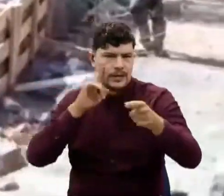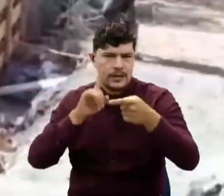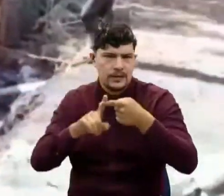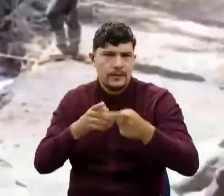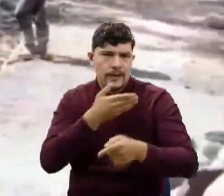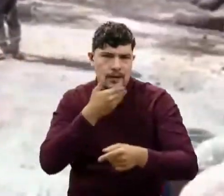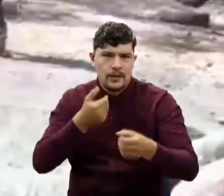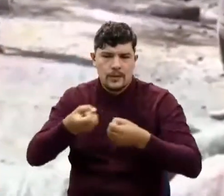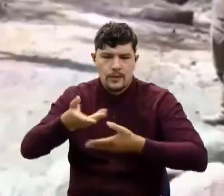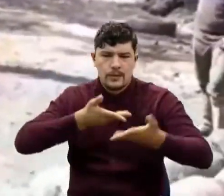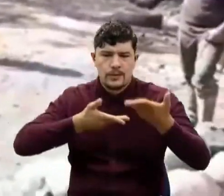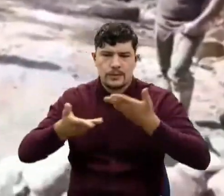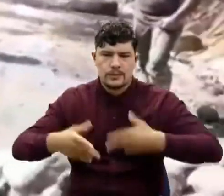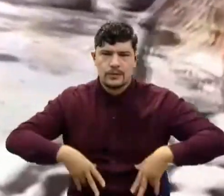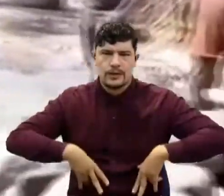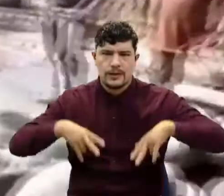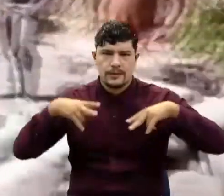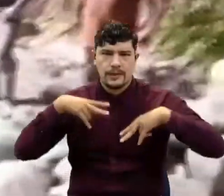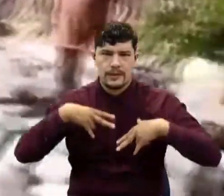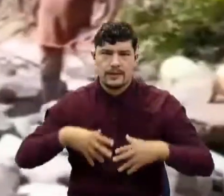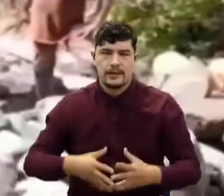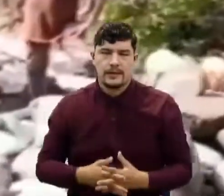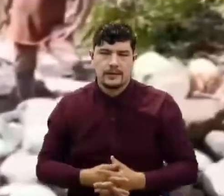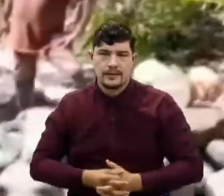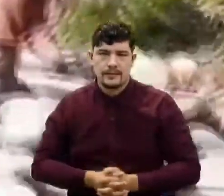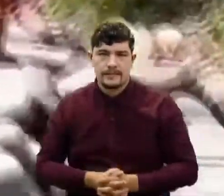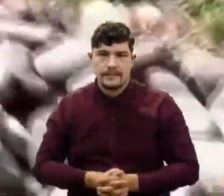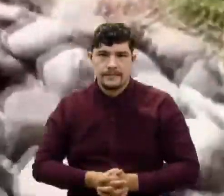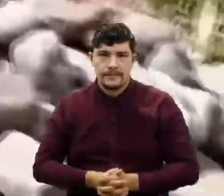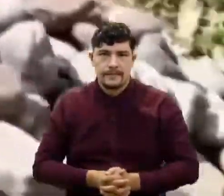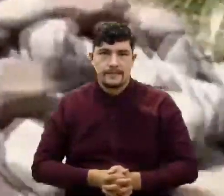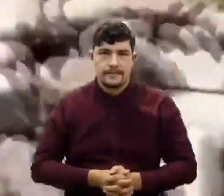mejorar las condiciones de vida y transitabilidad de los habitantes de este sector.